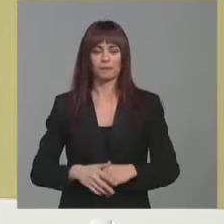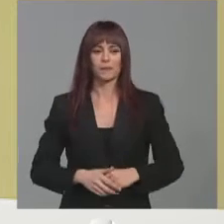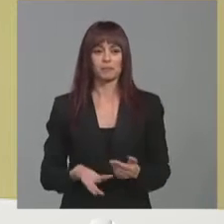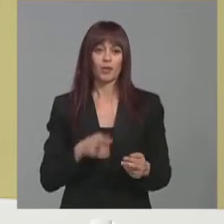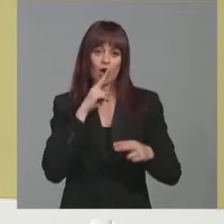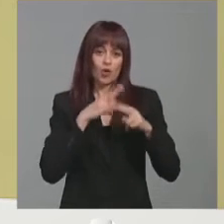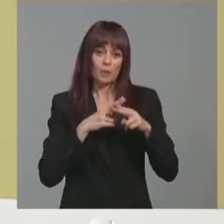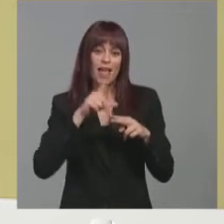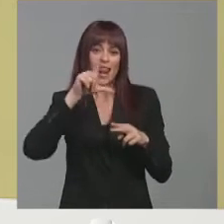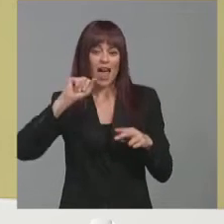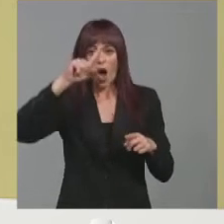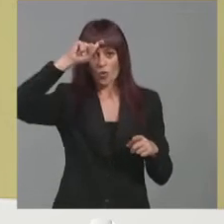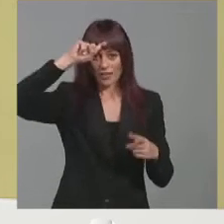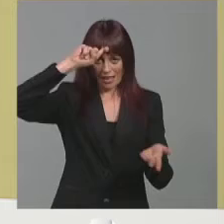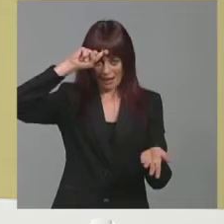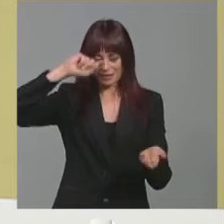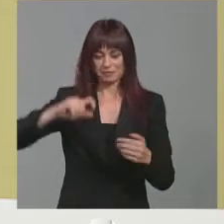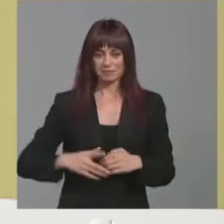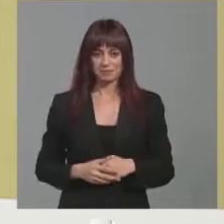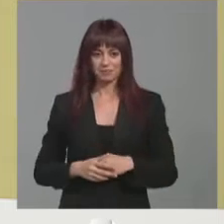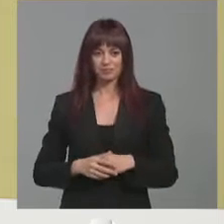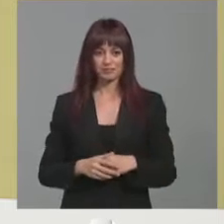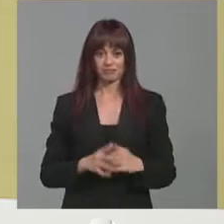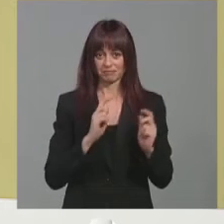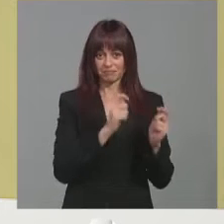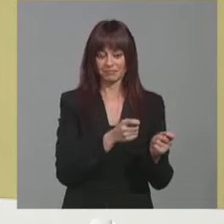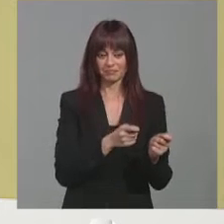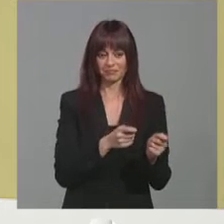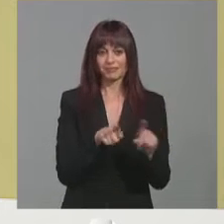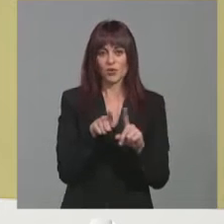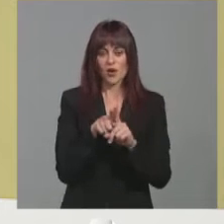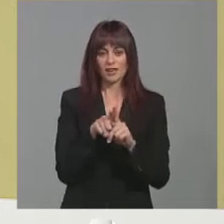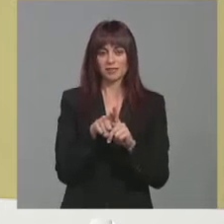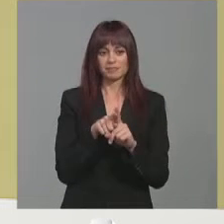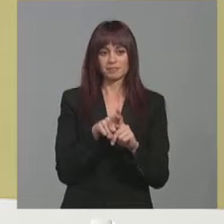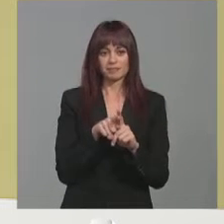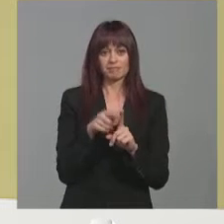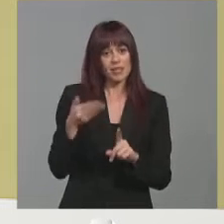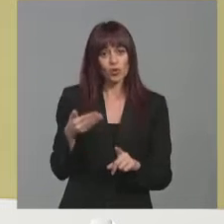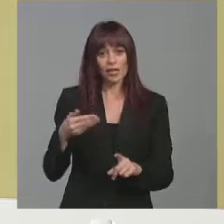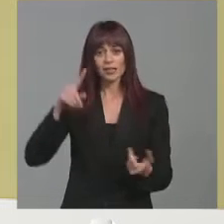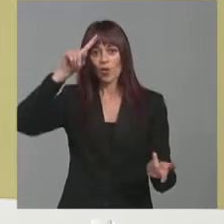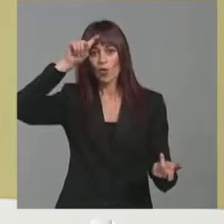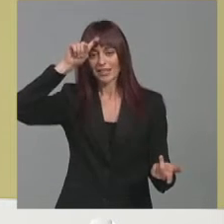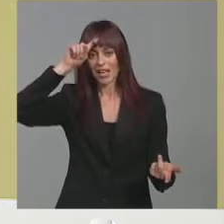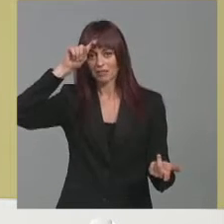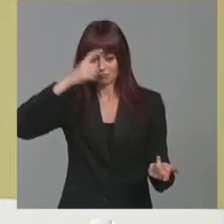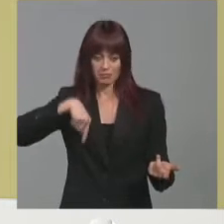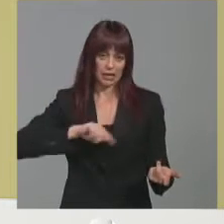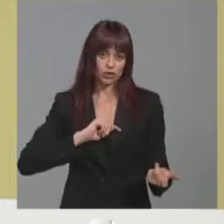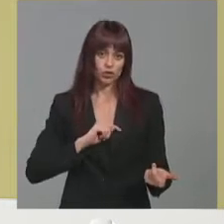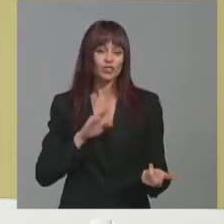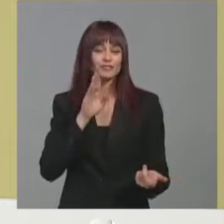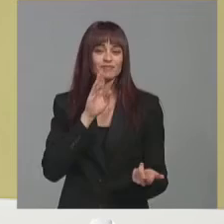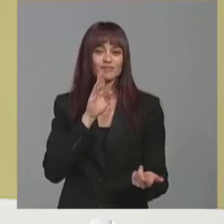nombre de la huertana eh que bueno pues está haciendo esa referencia a lo importante que es para nosotros es origen de la huerta que como le